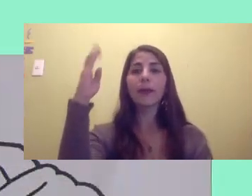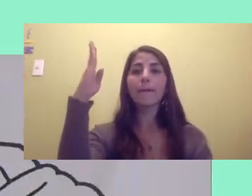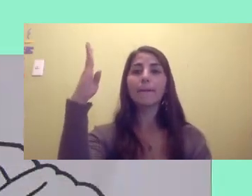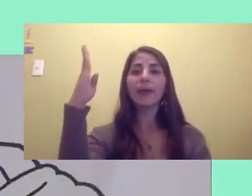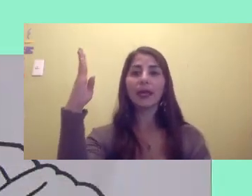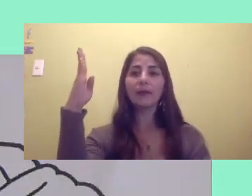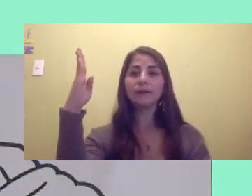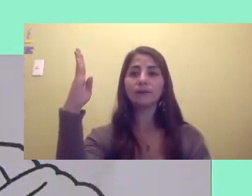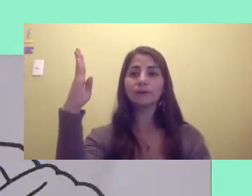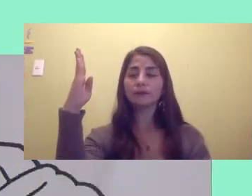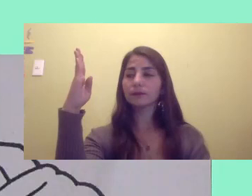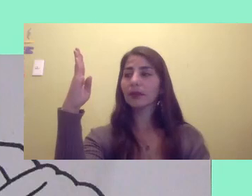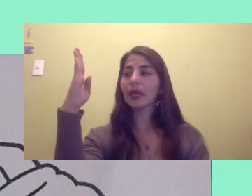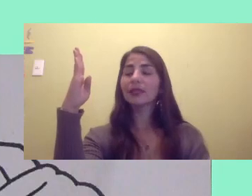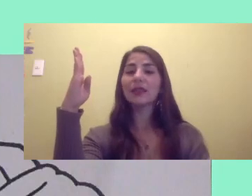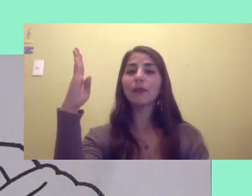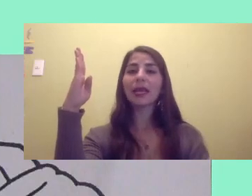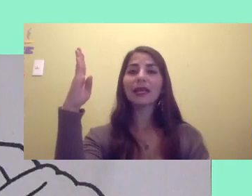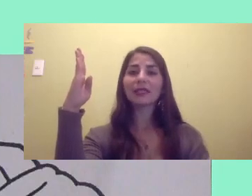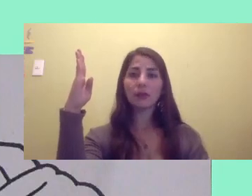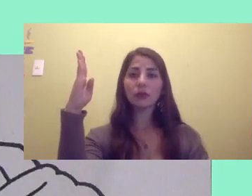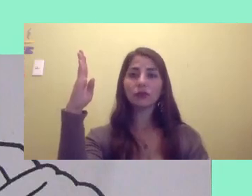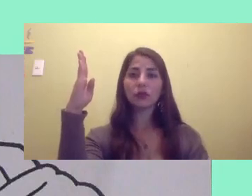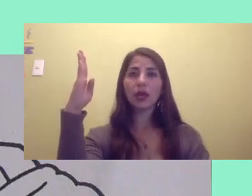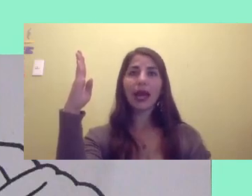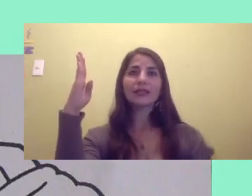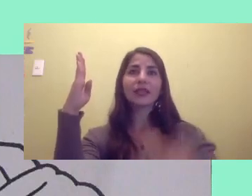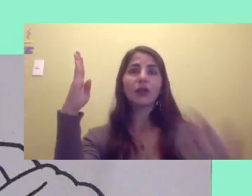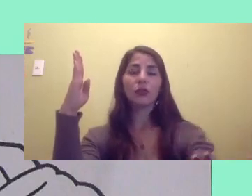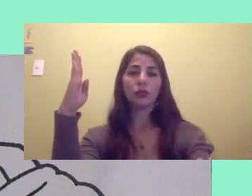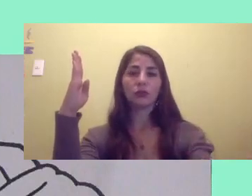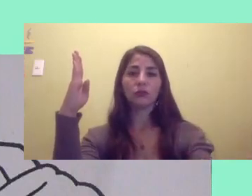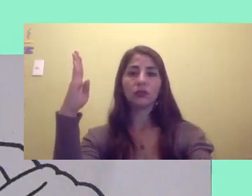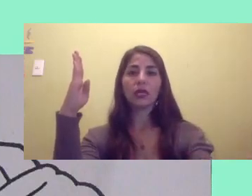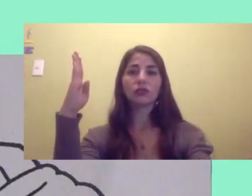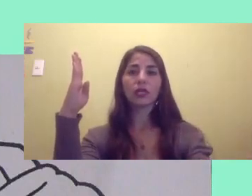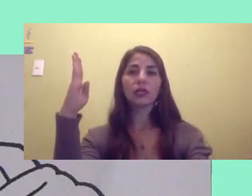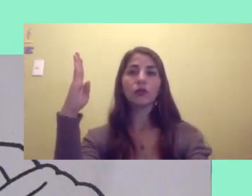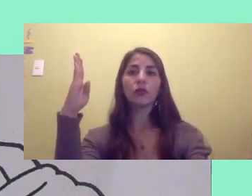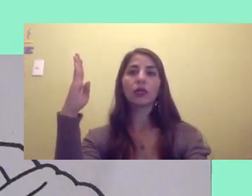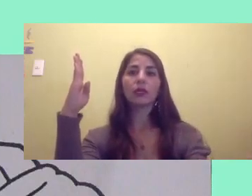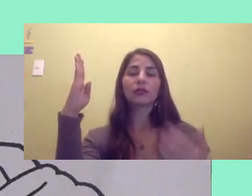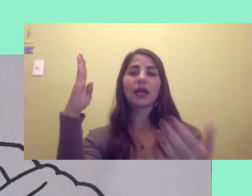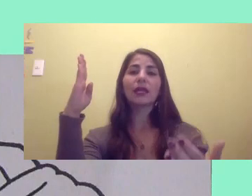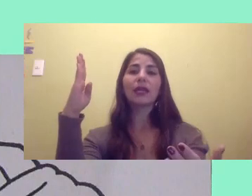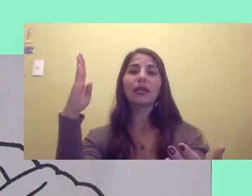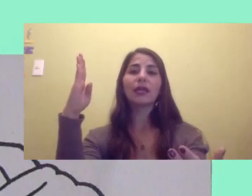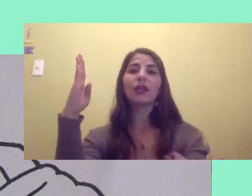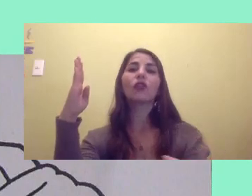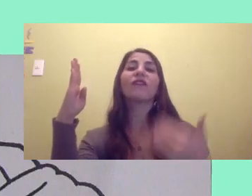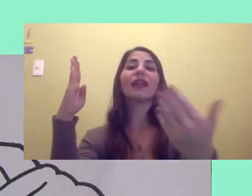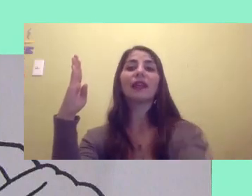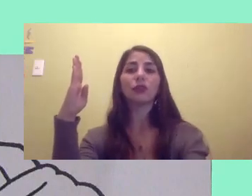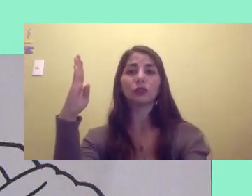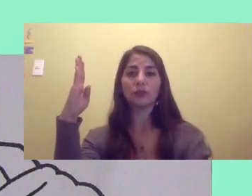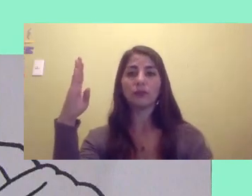correcto. B, siempre la hacemos hacia el otro, ¿ya? O sea, el dibujo que sale ahí